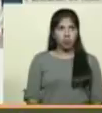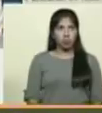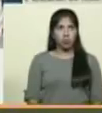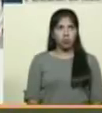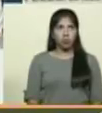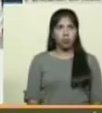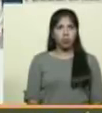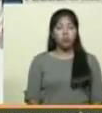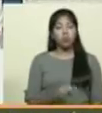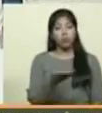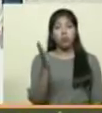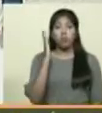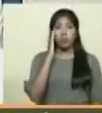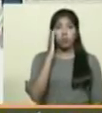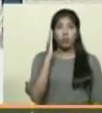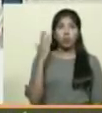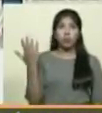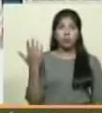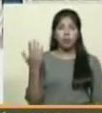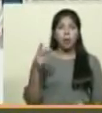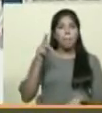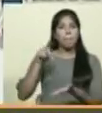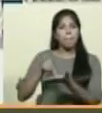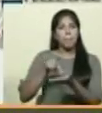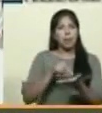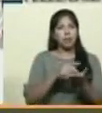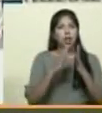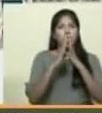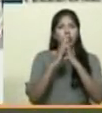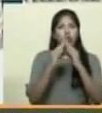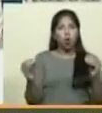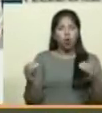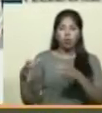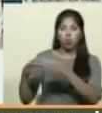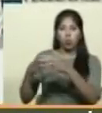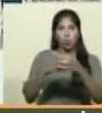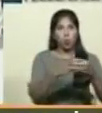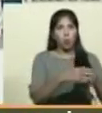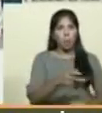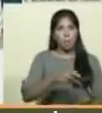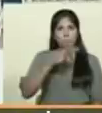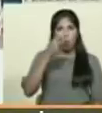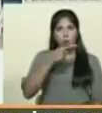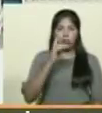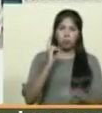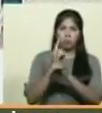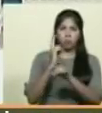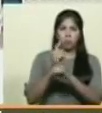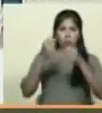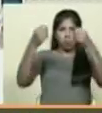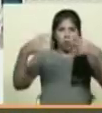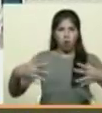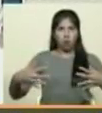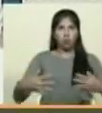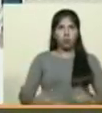que, como es sabido, han participado todos los actores políticos que compiten en esta